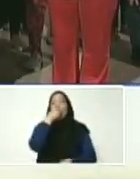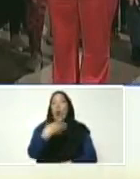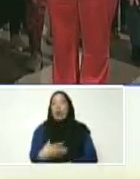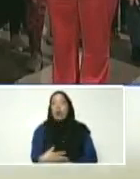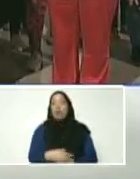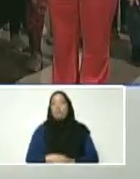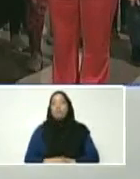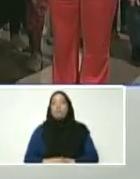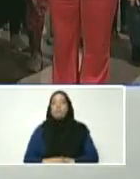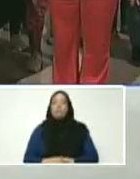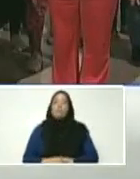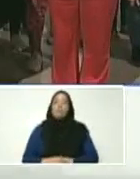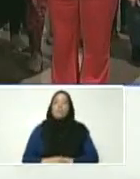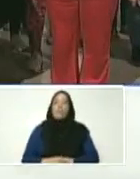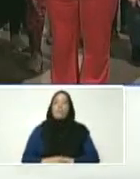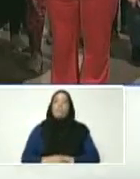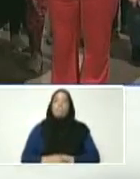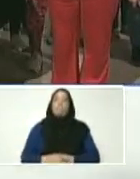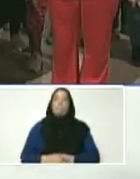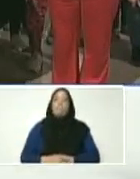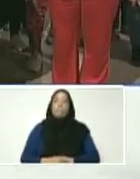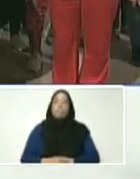función